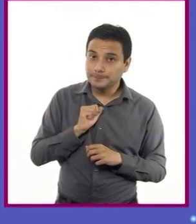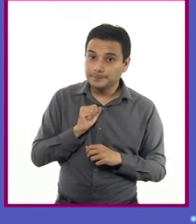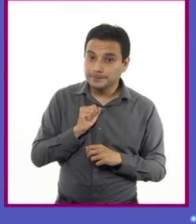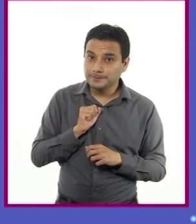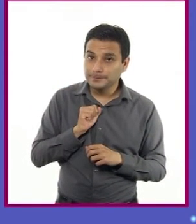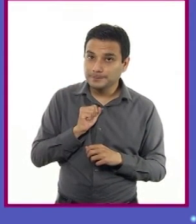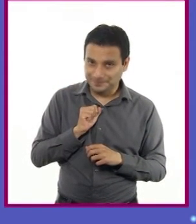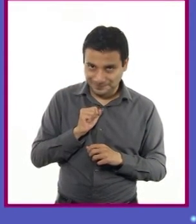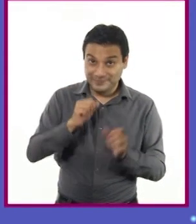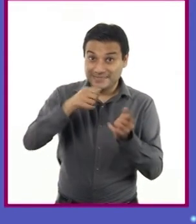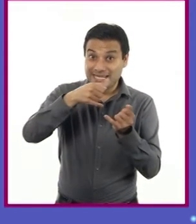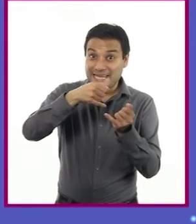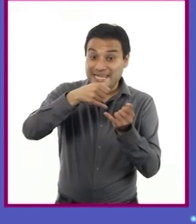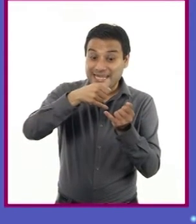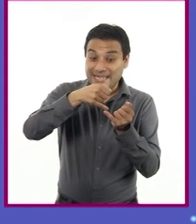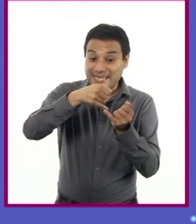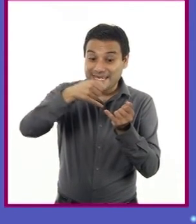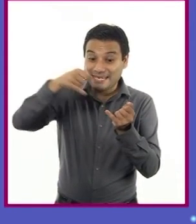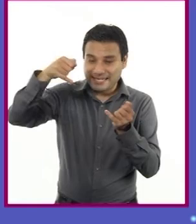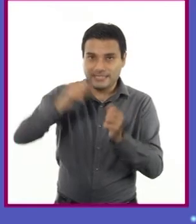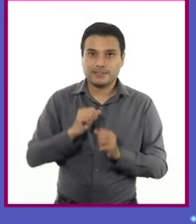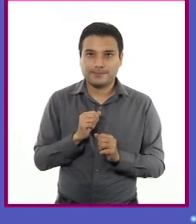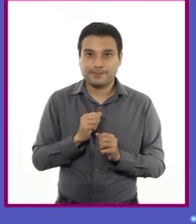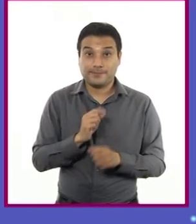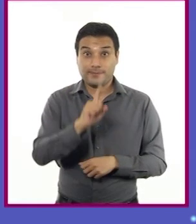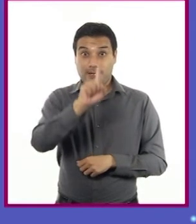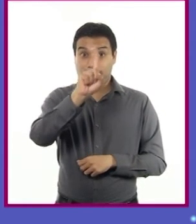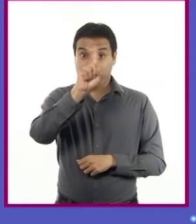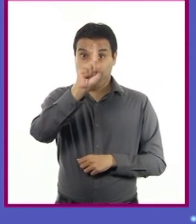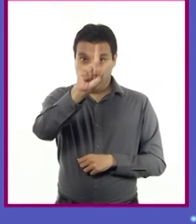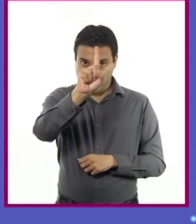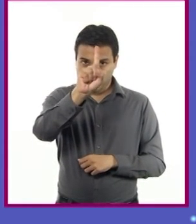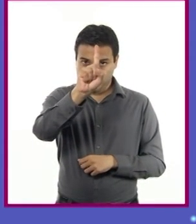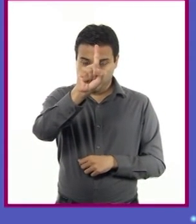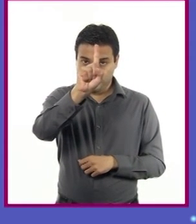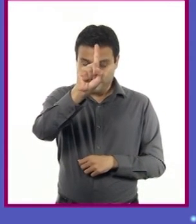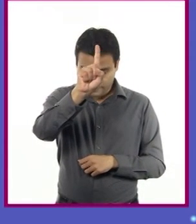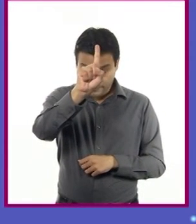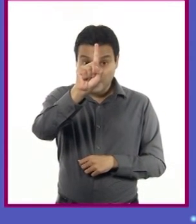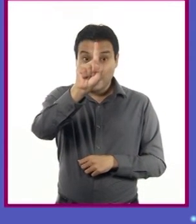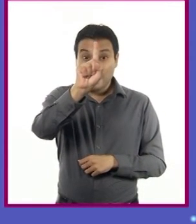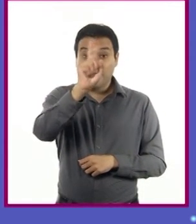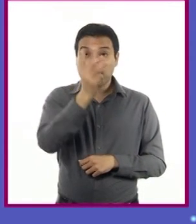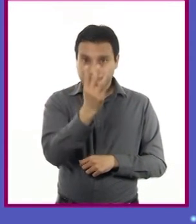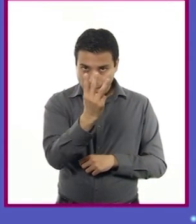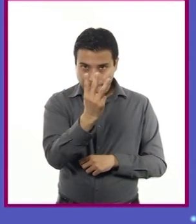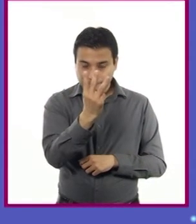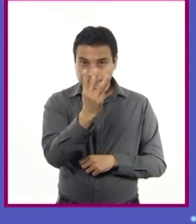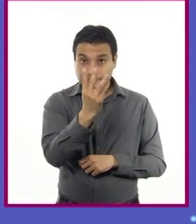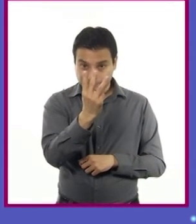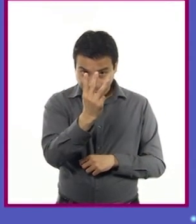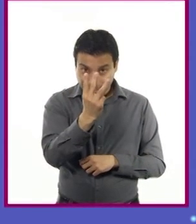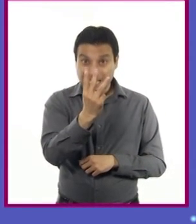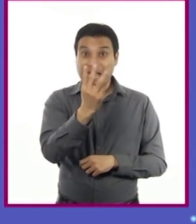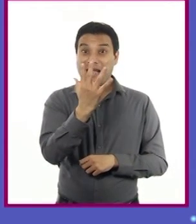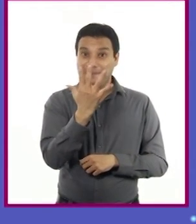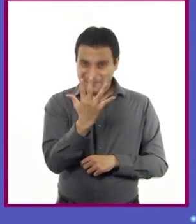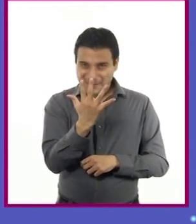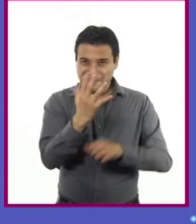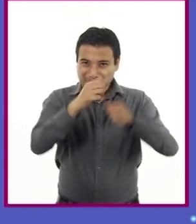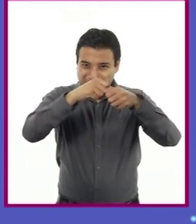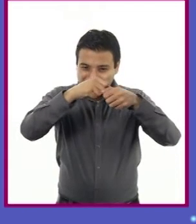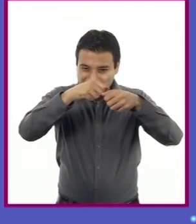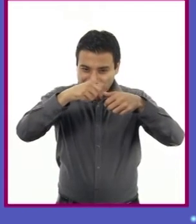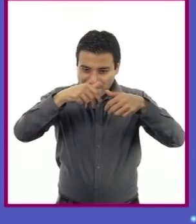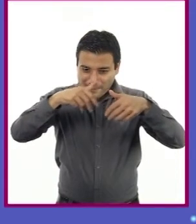tres siguientes y de cada uno de esos tres conceptos iremos relacionando con los subsecuentes. Demos